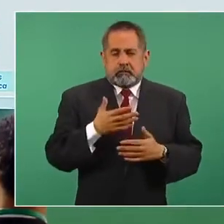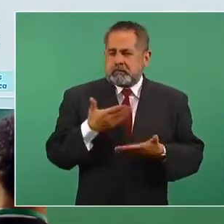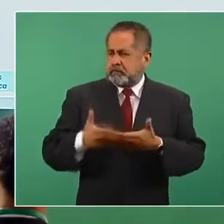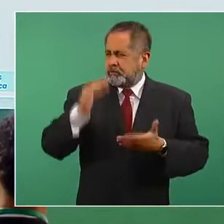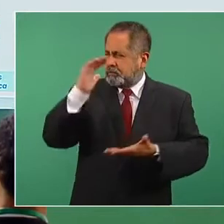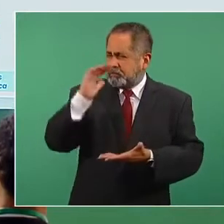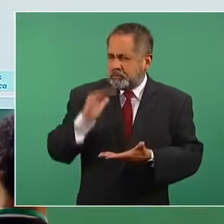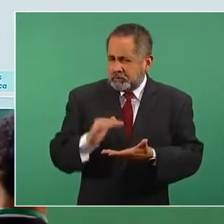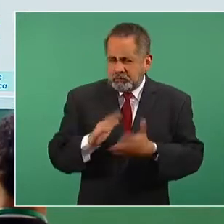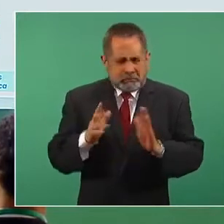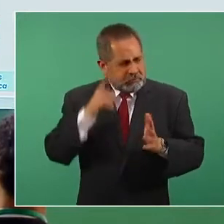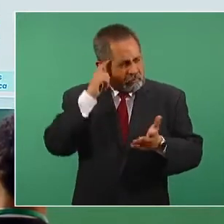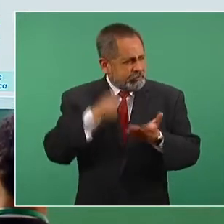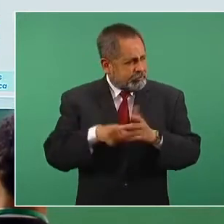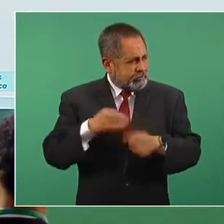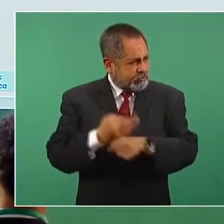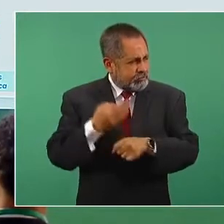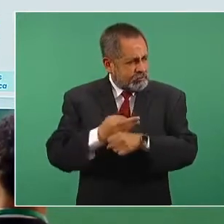que en 50.